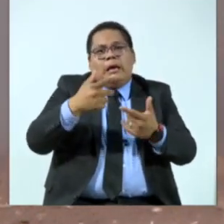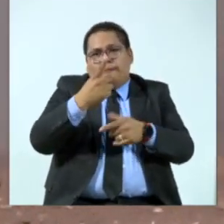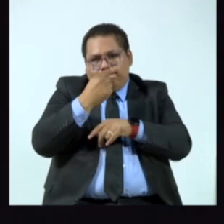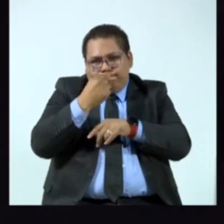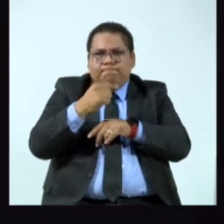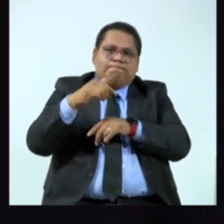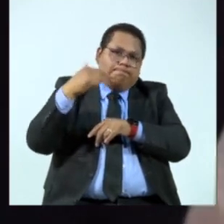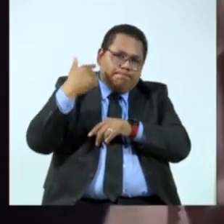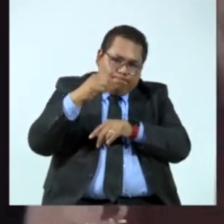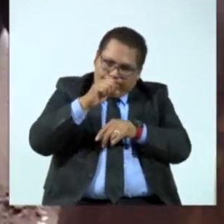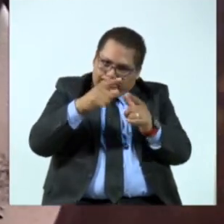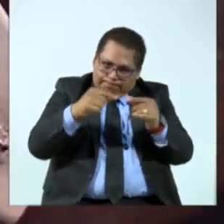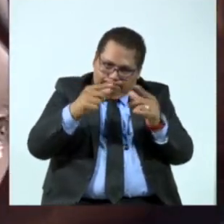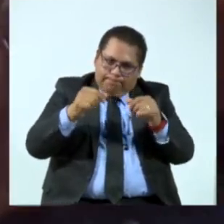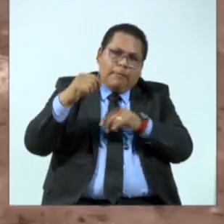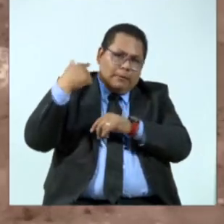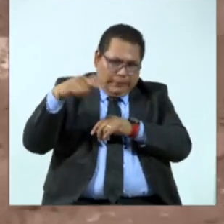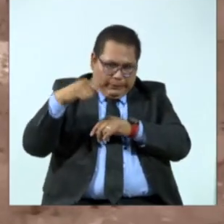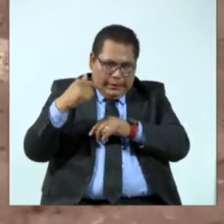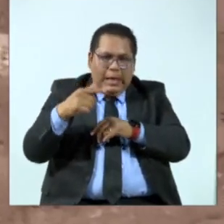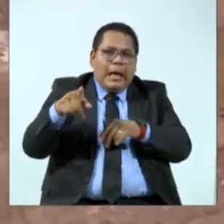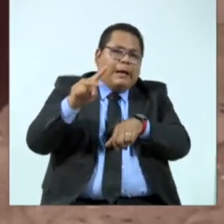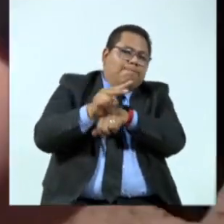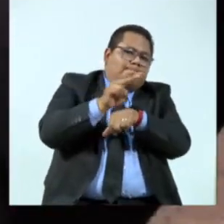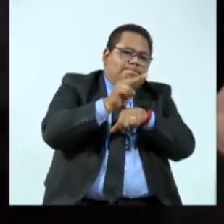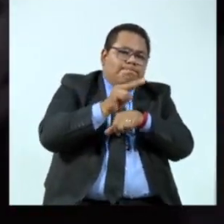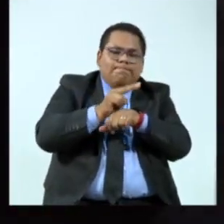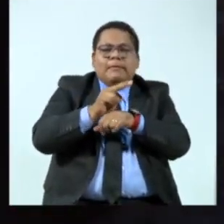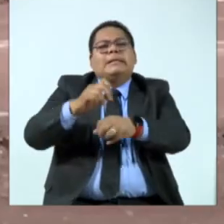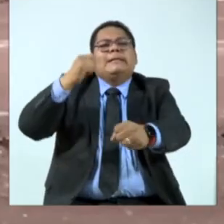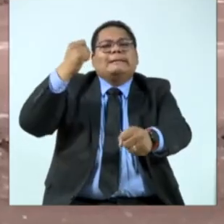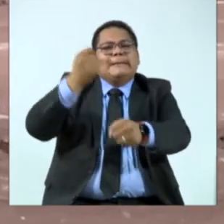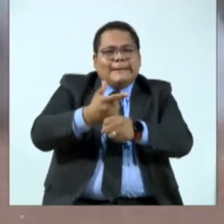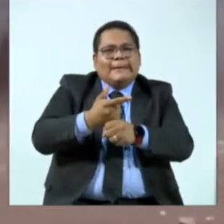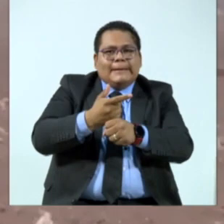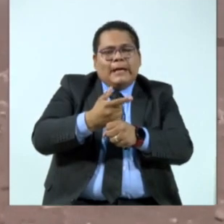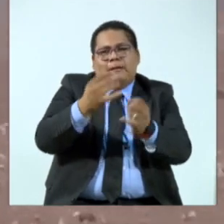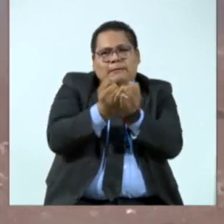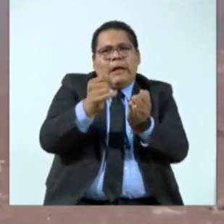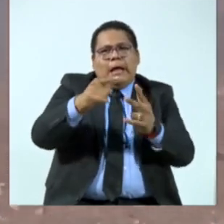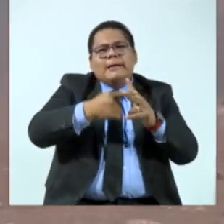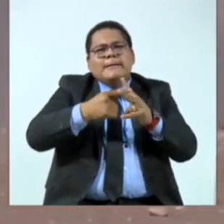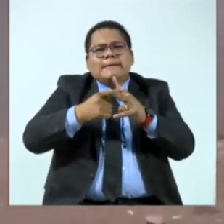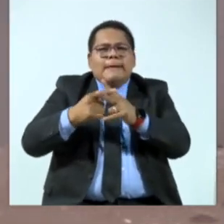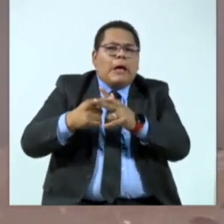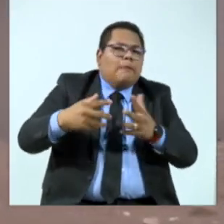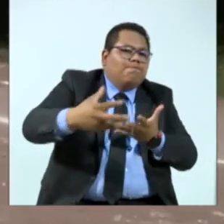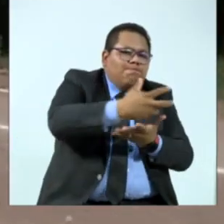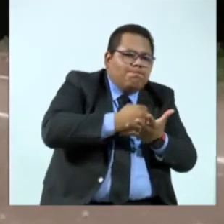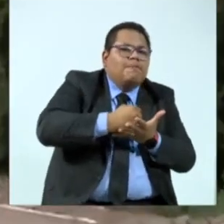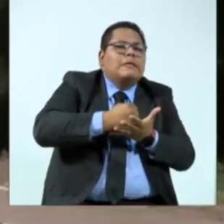Guadalajara con la de Guadalajara y inspección y vigilancia logramos poder tener estas cifras tan tan importantes de de aseguramiento